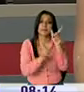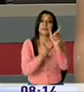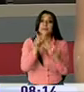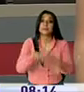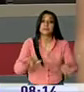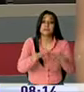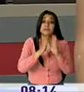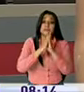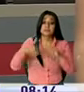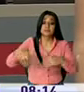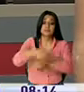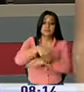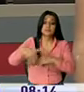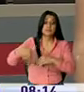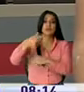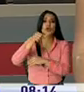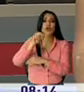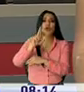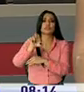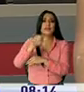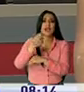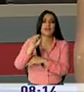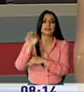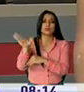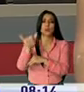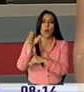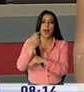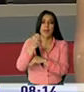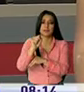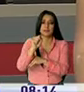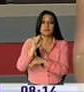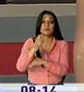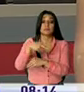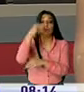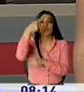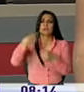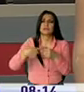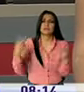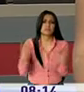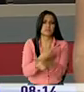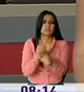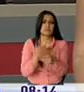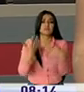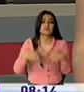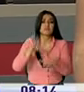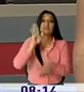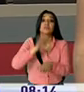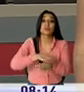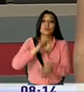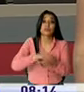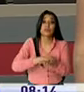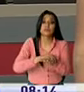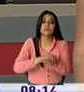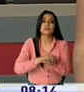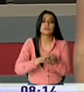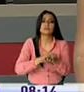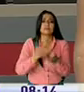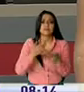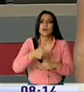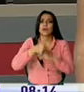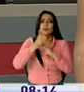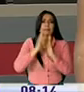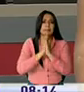calle Muros, en el sector de la González Suárez, al norte de Quito, se ha vuelto peligroso debido a que piden ya a las autoridades en varias